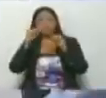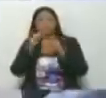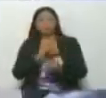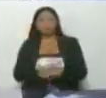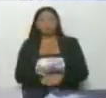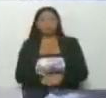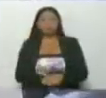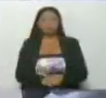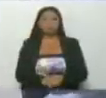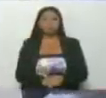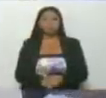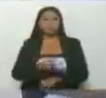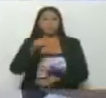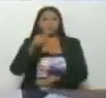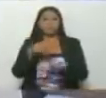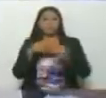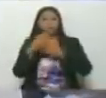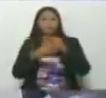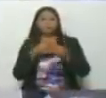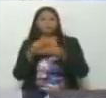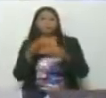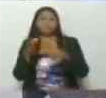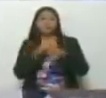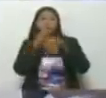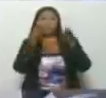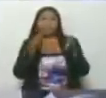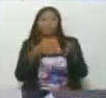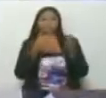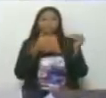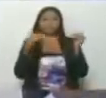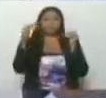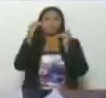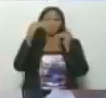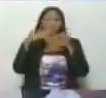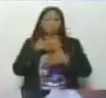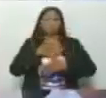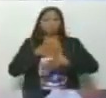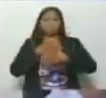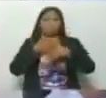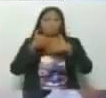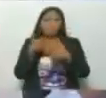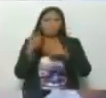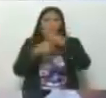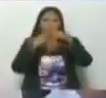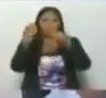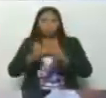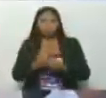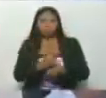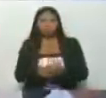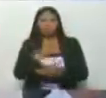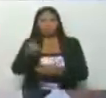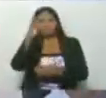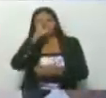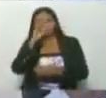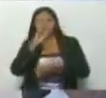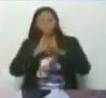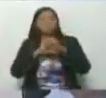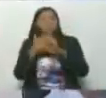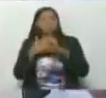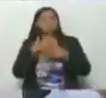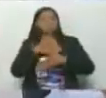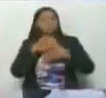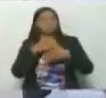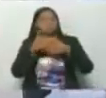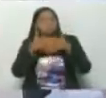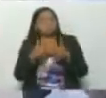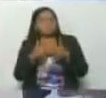a realizar un gobierno de altísima calidad revolucionaria en barinas porque calidad revolucionario